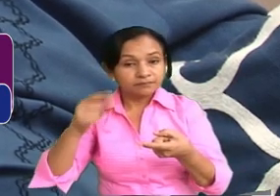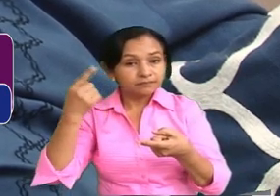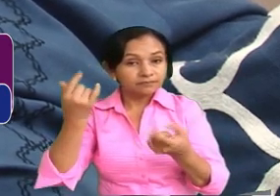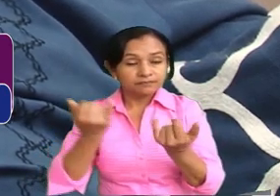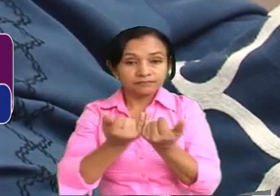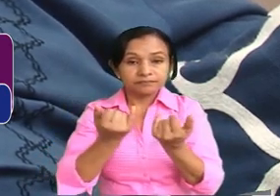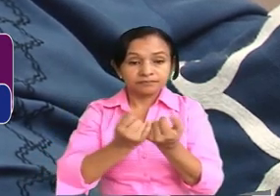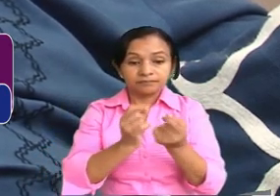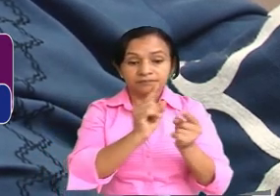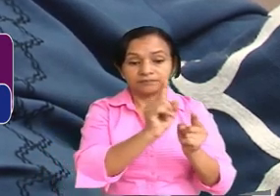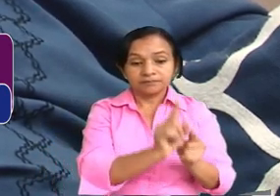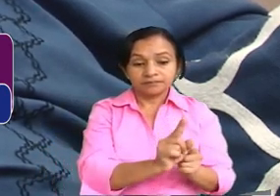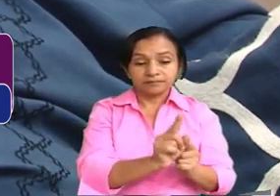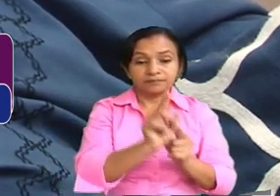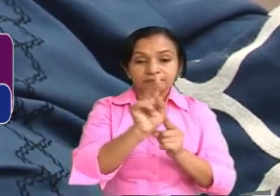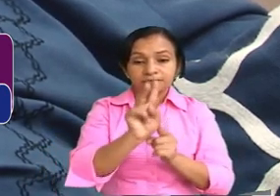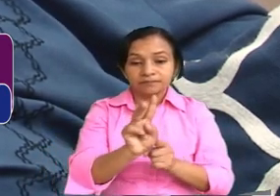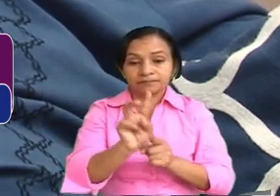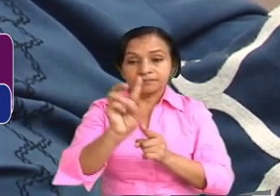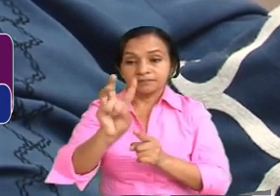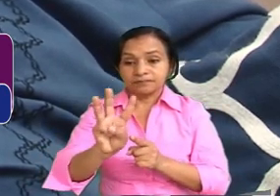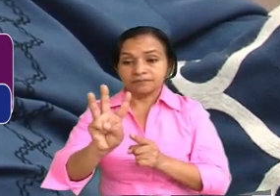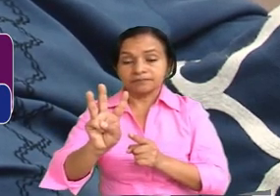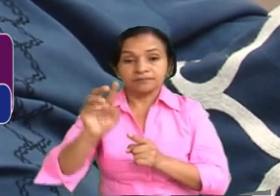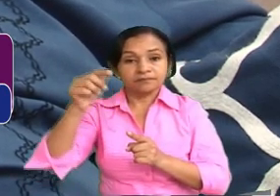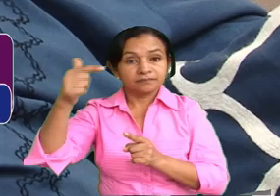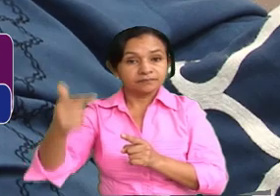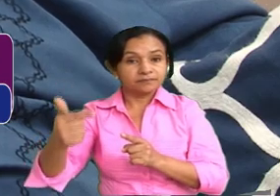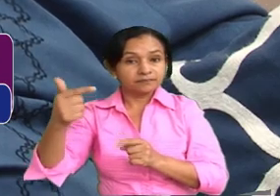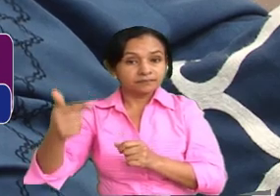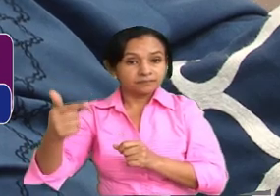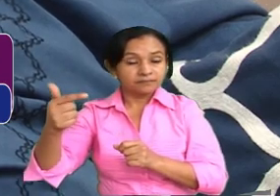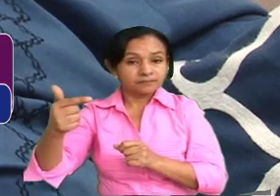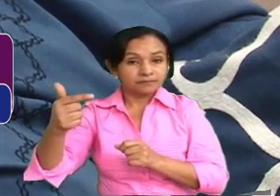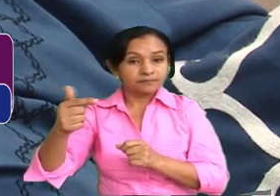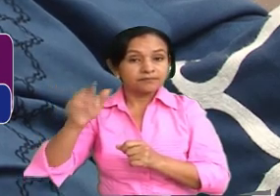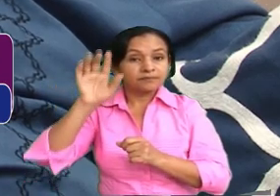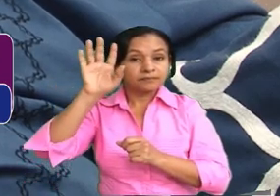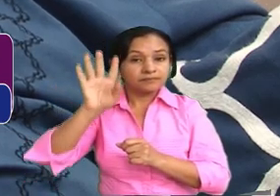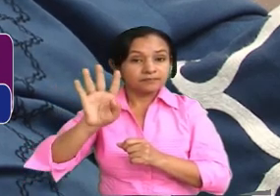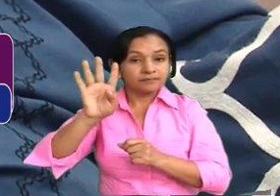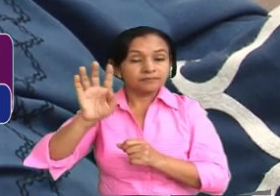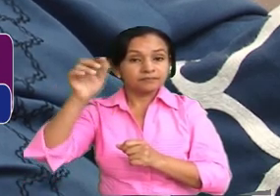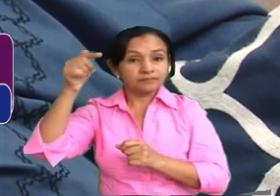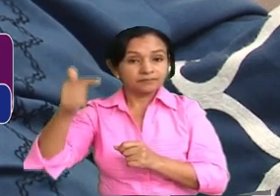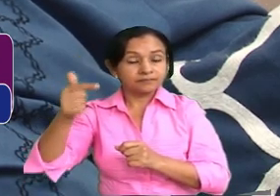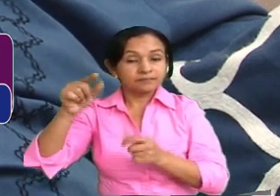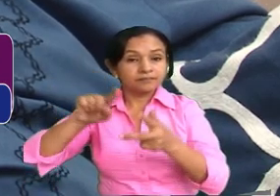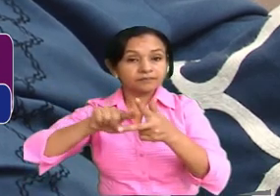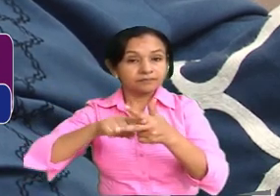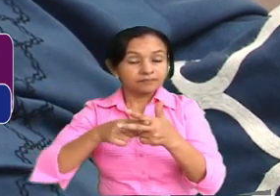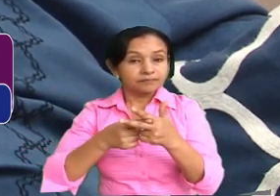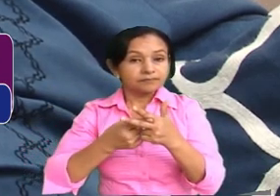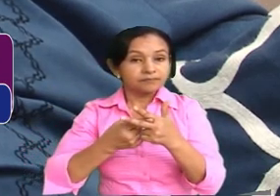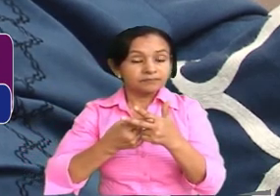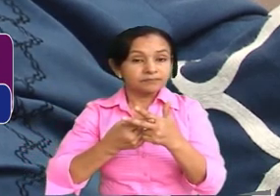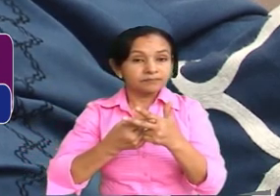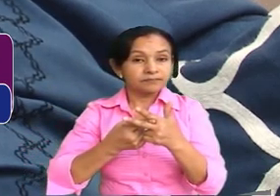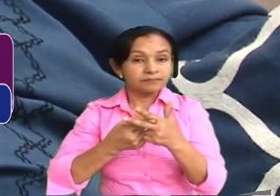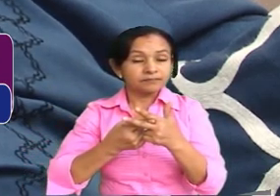exclusivamente primero, segundo, tercer grado. Ya hasta en el cuarto grado ya comienzan